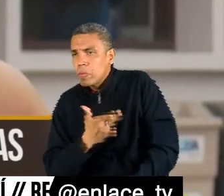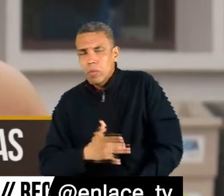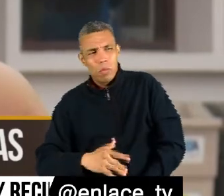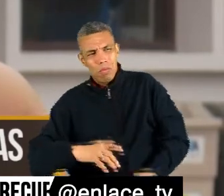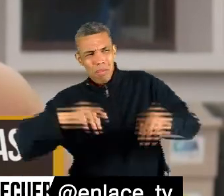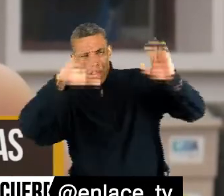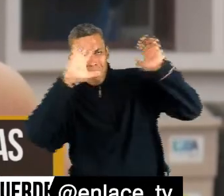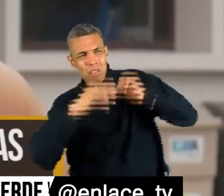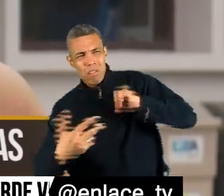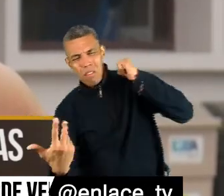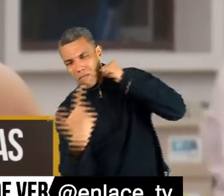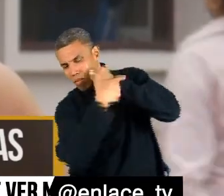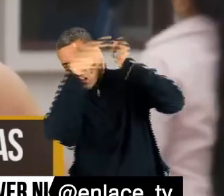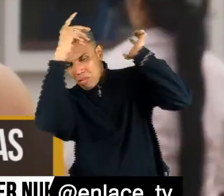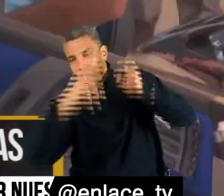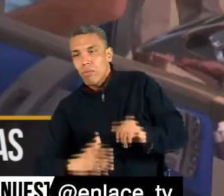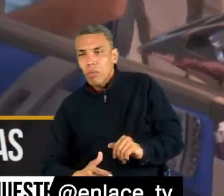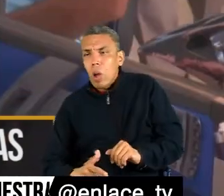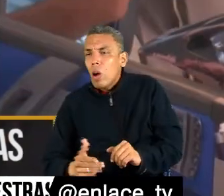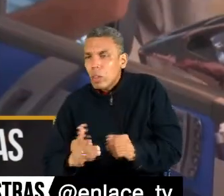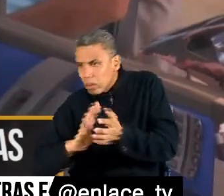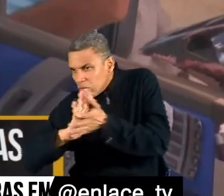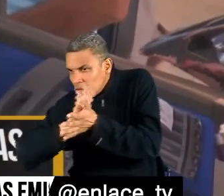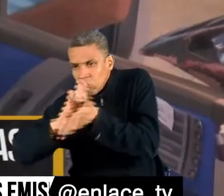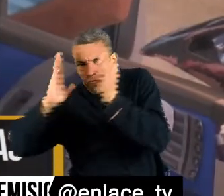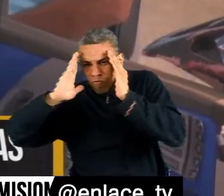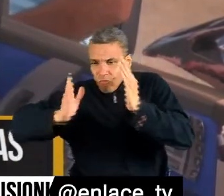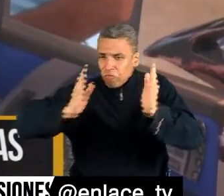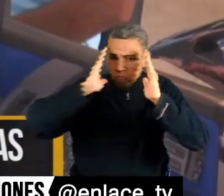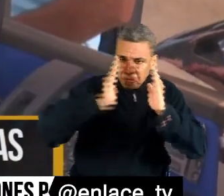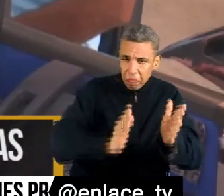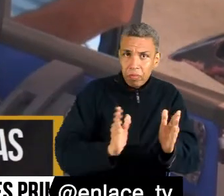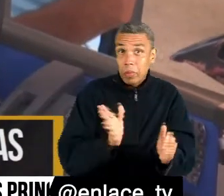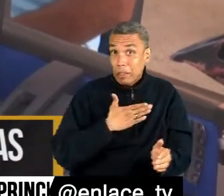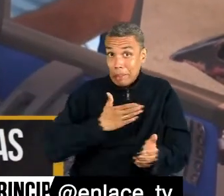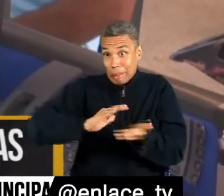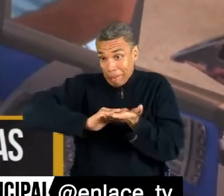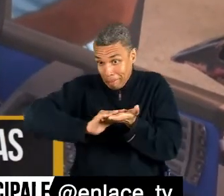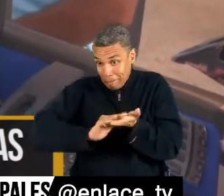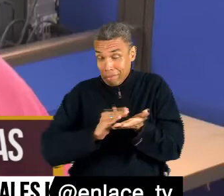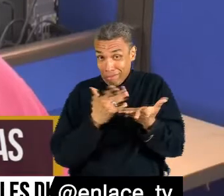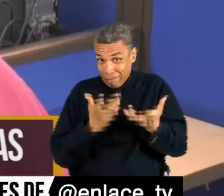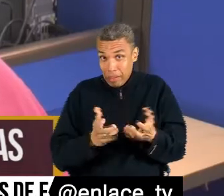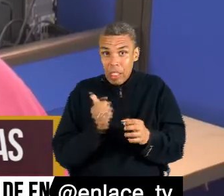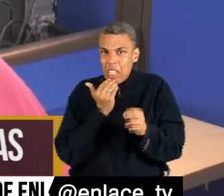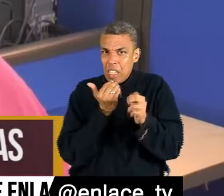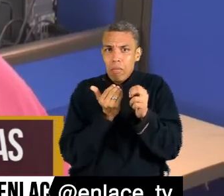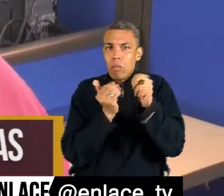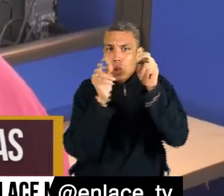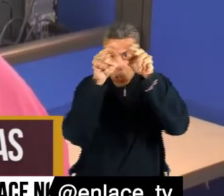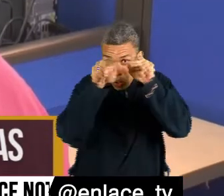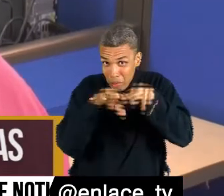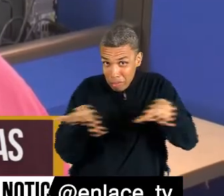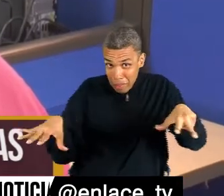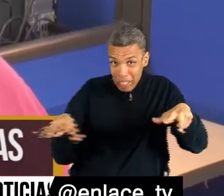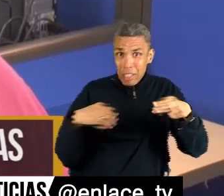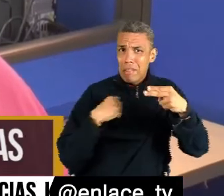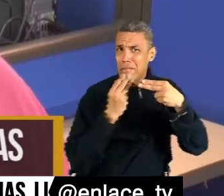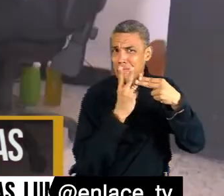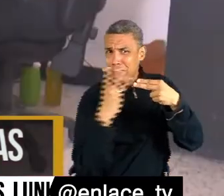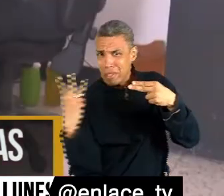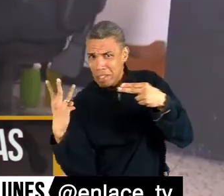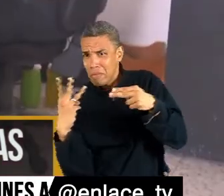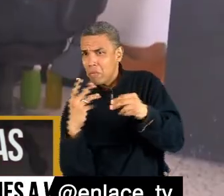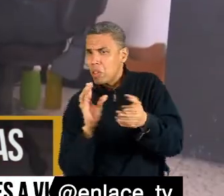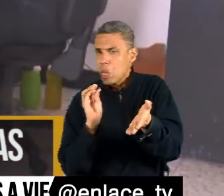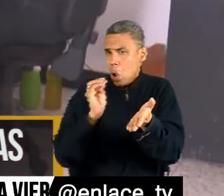como esa tenemos todos los canales dispuestos, la página web, la línea 018000,